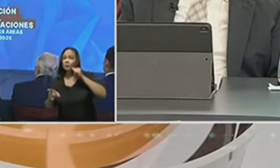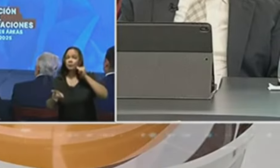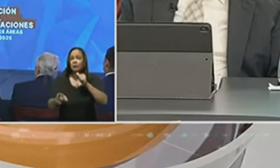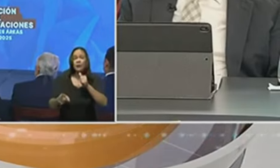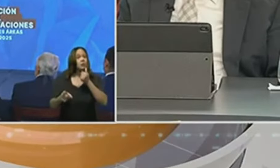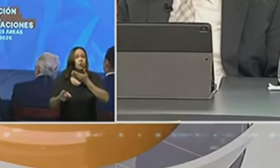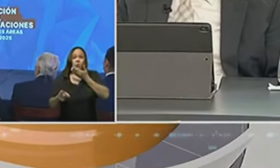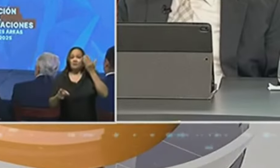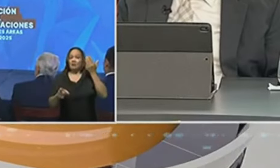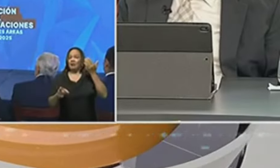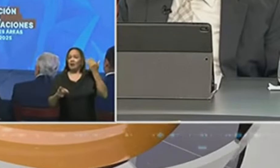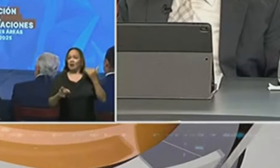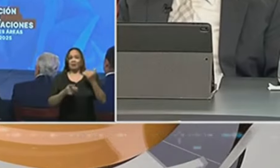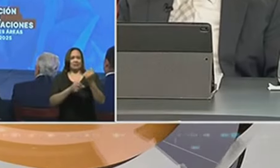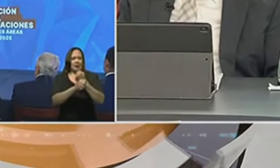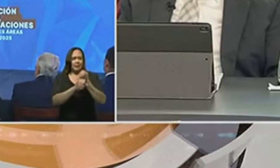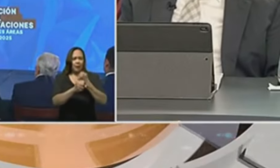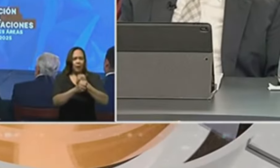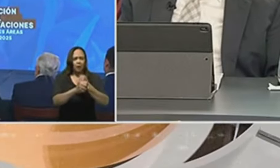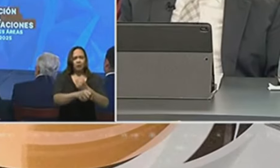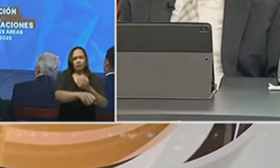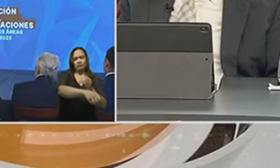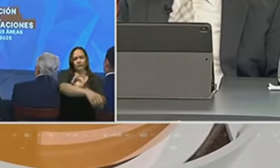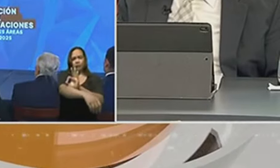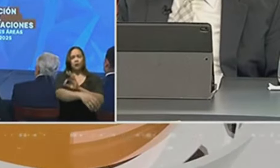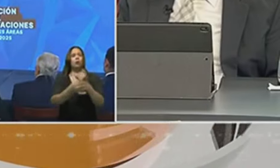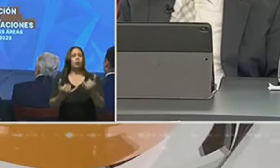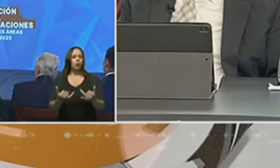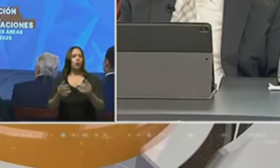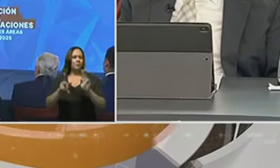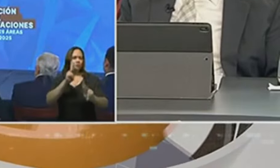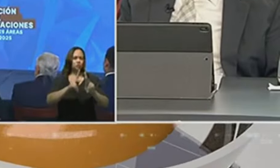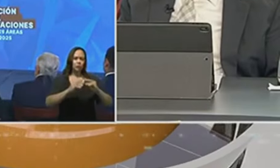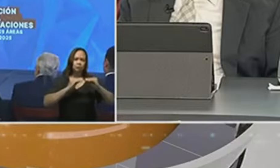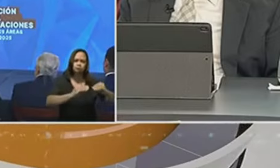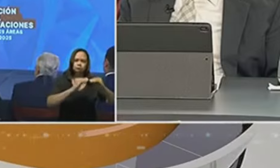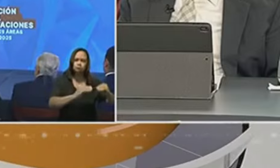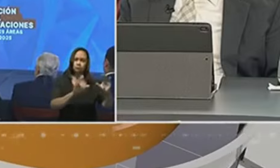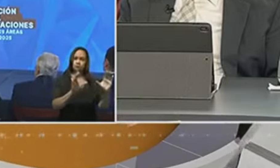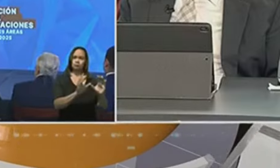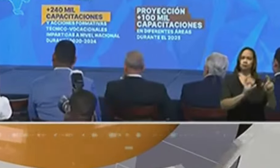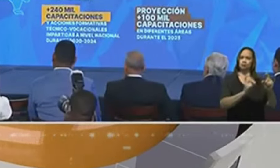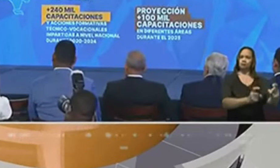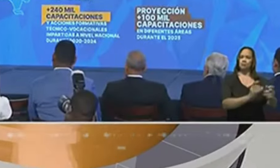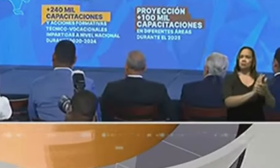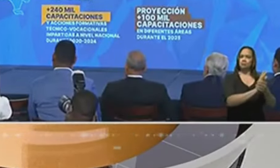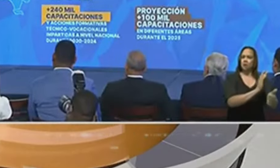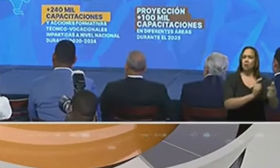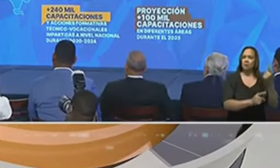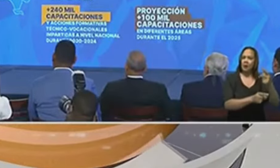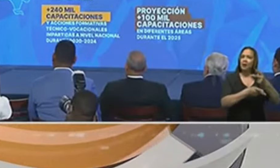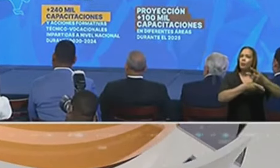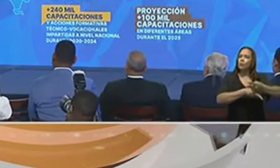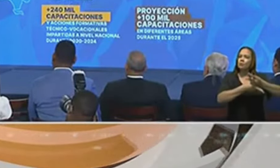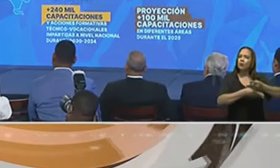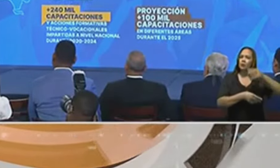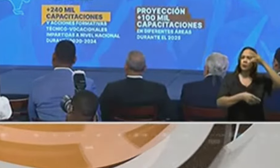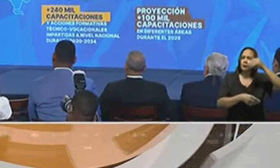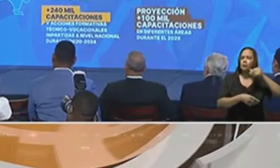sino como mediana empresa muchos que han llegado a esos niveles Bueno ahí está